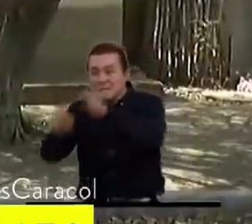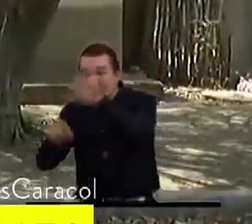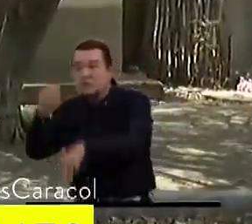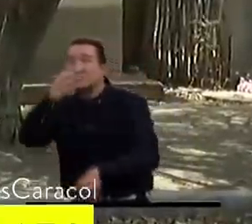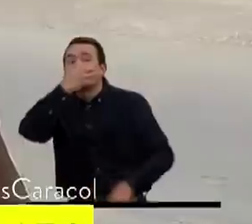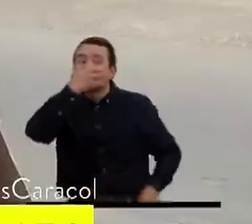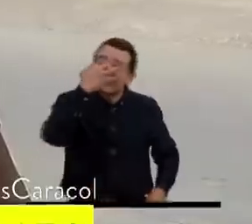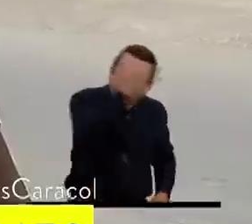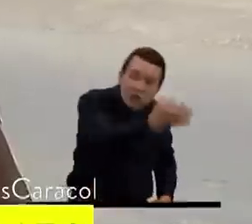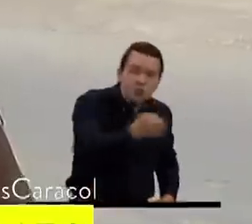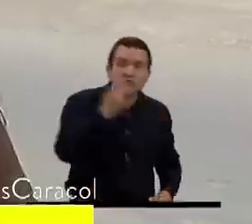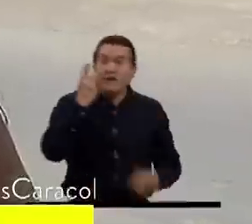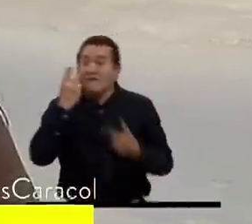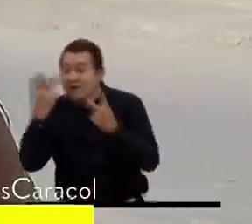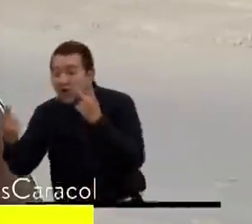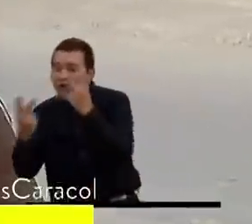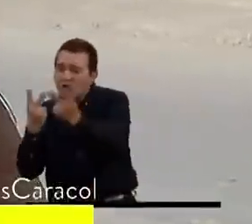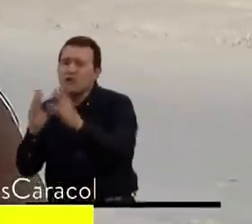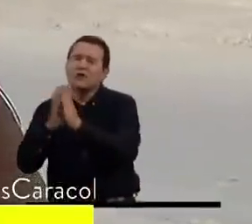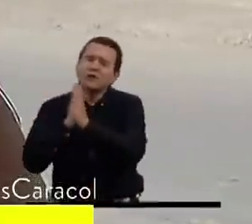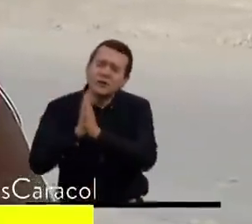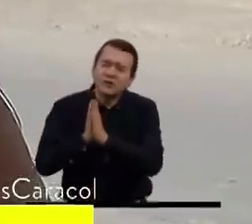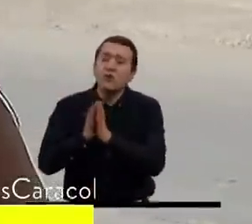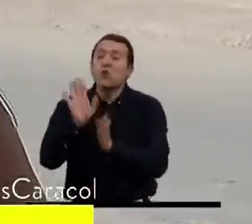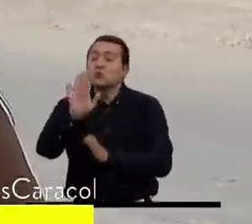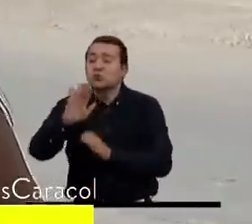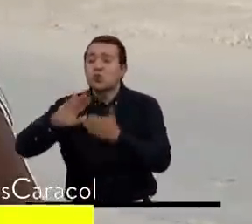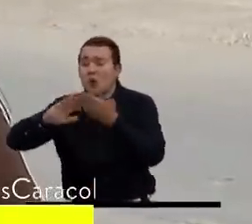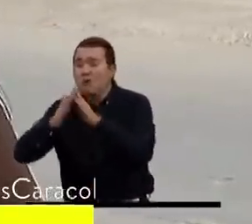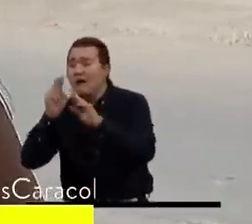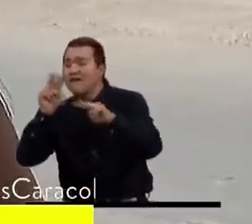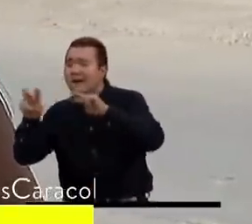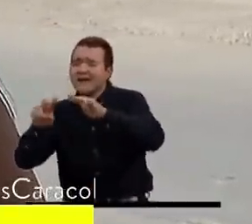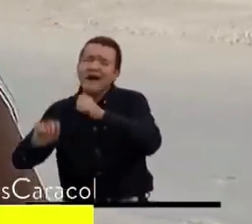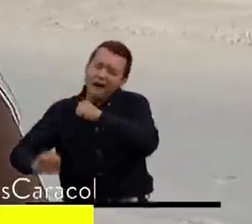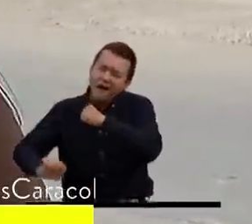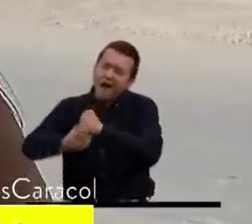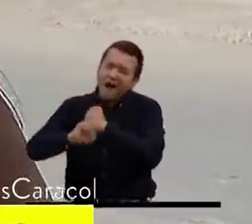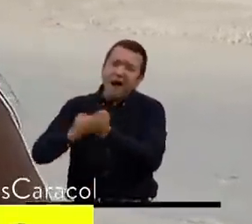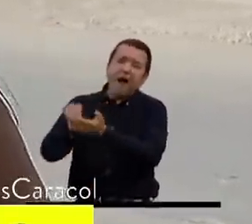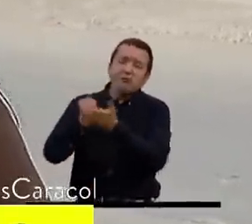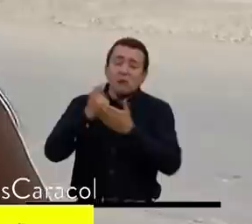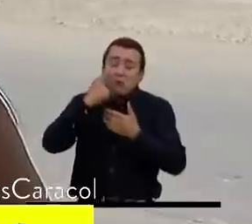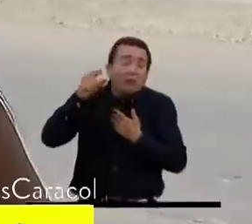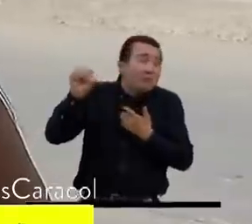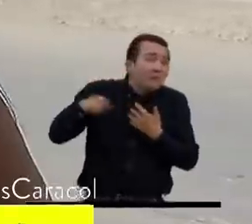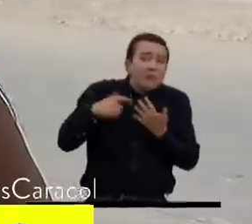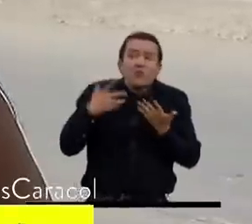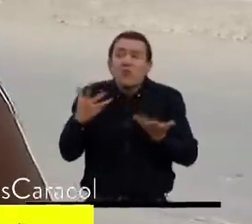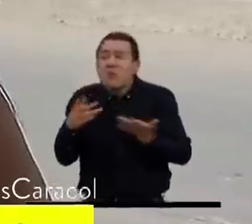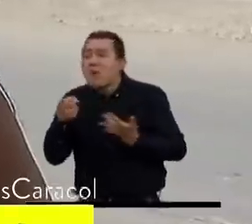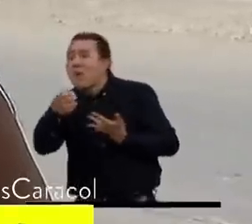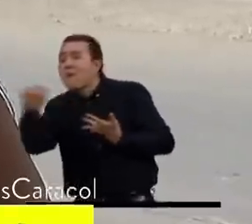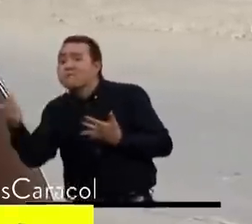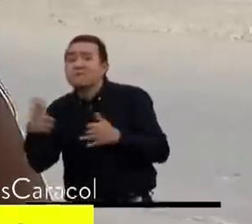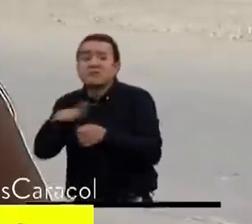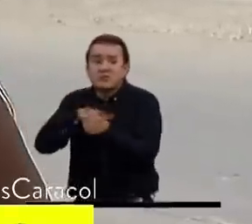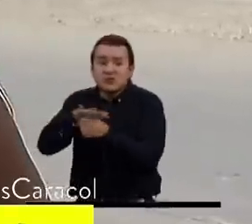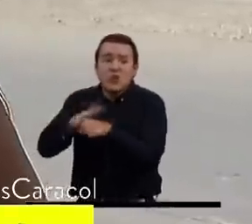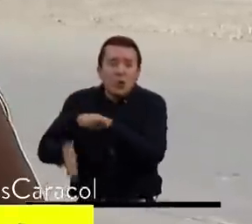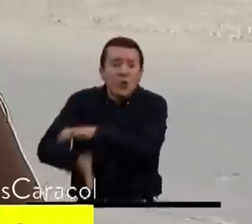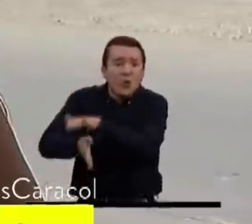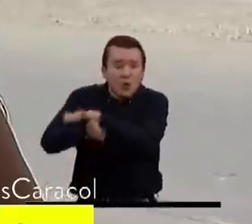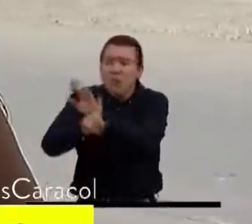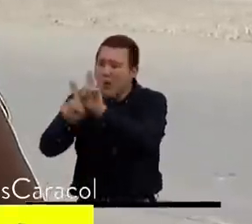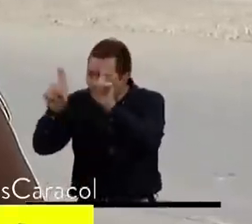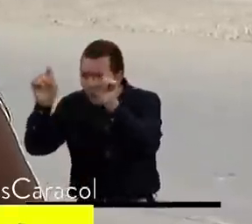general a toda la comunidad que nos ayude a hacer un brazo para que todos estos hechos no se sigan presentando, cualquiera que pueda poner la